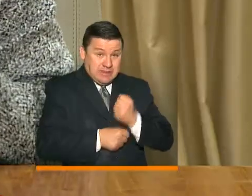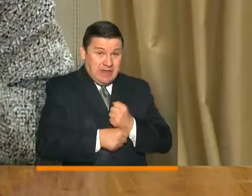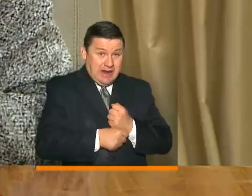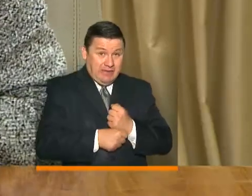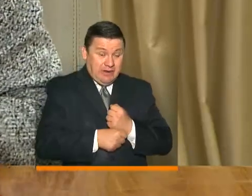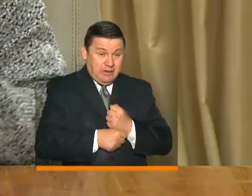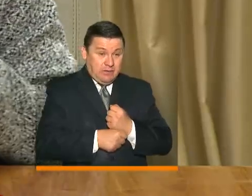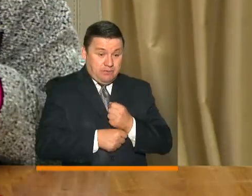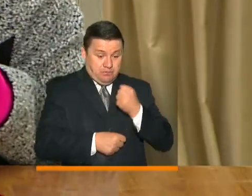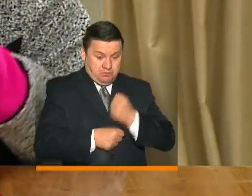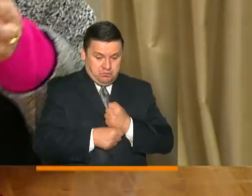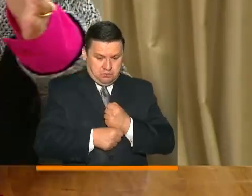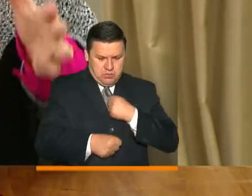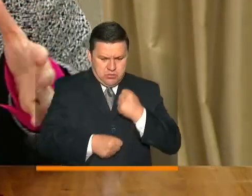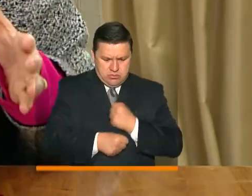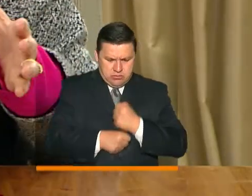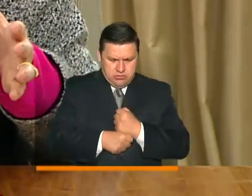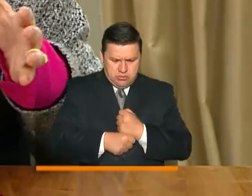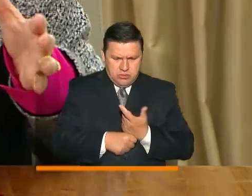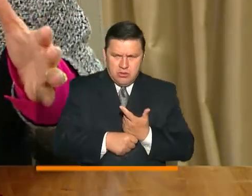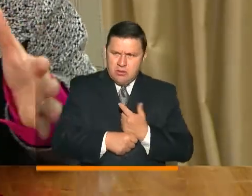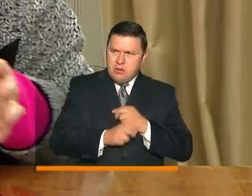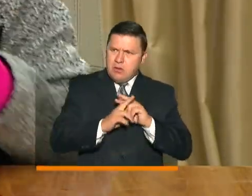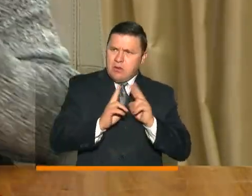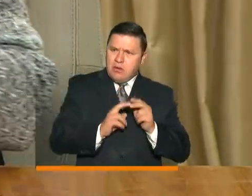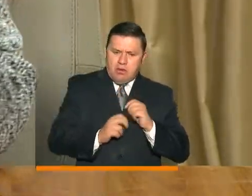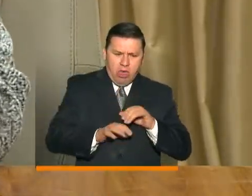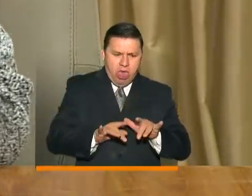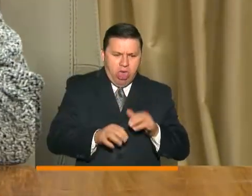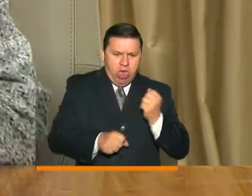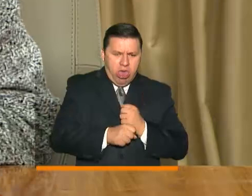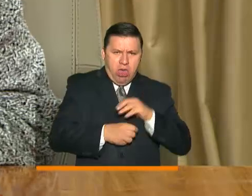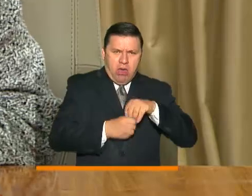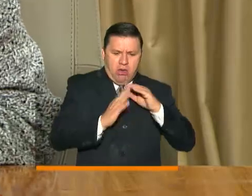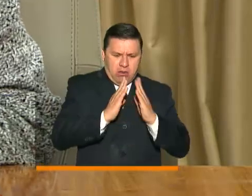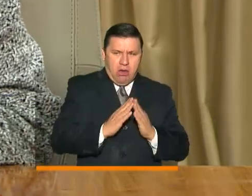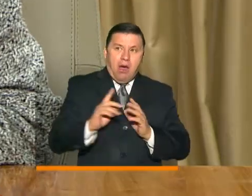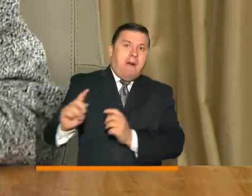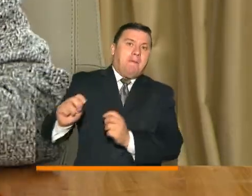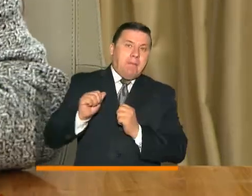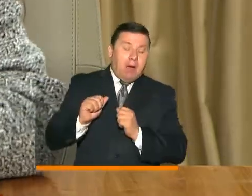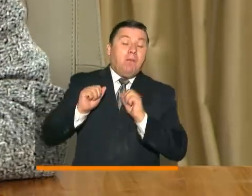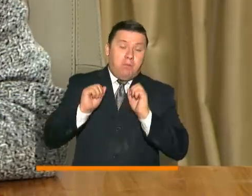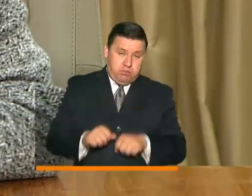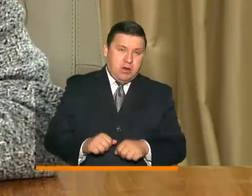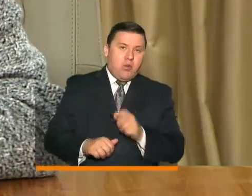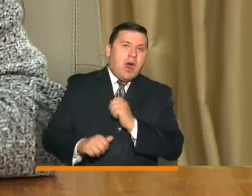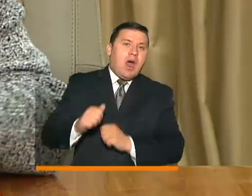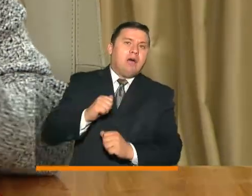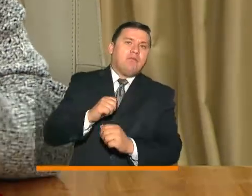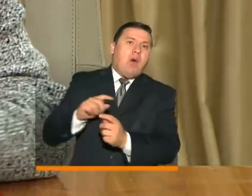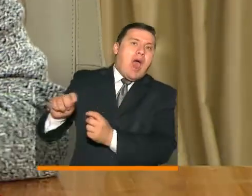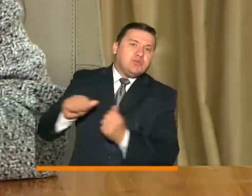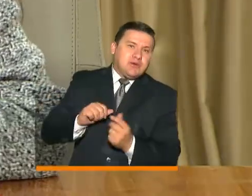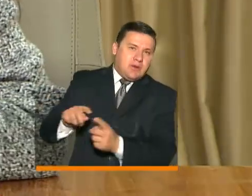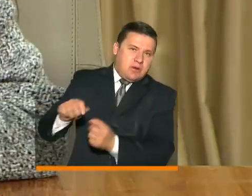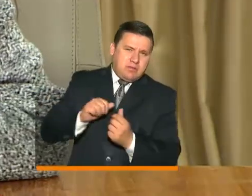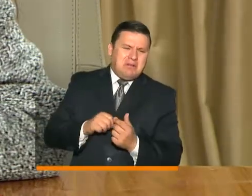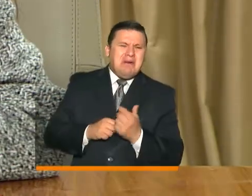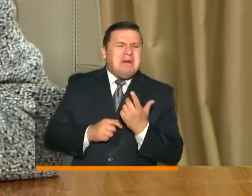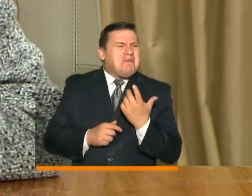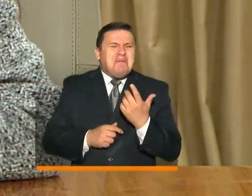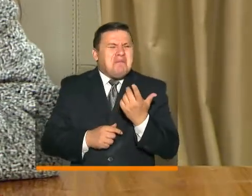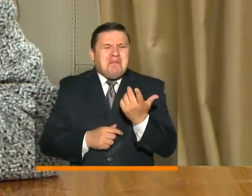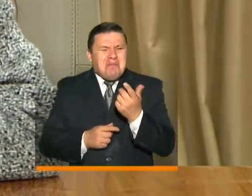empleadores podrán o pagar auxilio para la conectividad o el auxilio para el transporte. Este auxilio es para